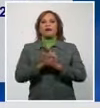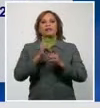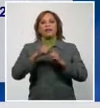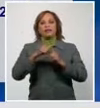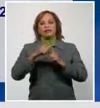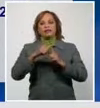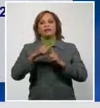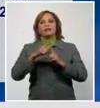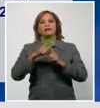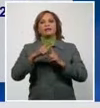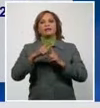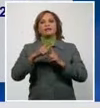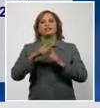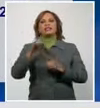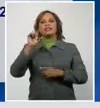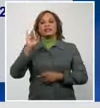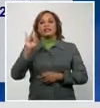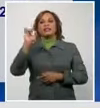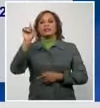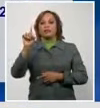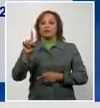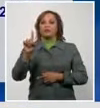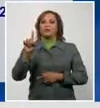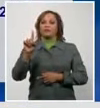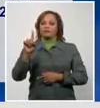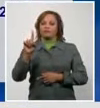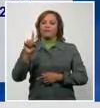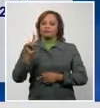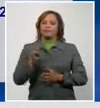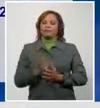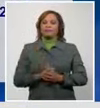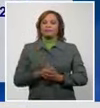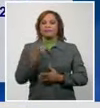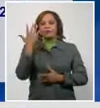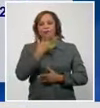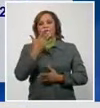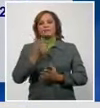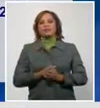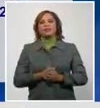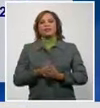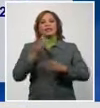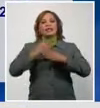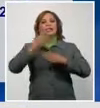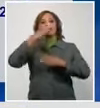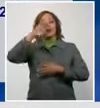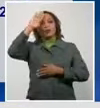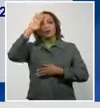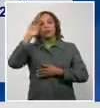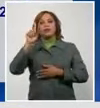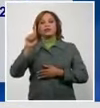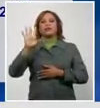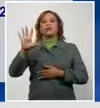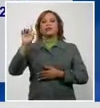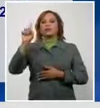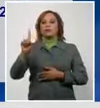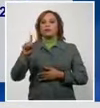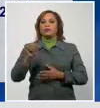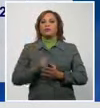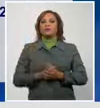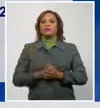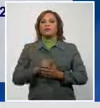71. Matanza es 71. Ya se corrigió ahí. Santiago de Cuba, 51.